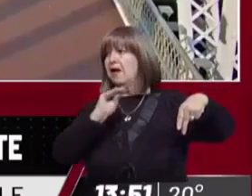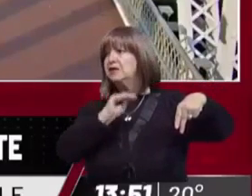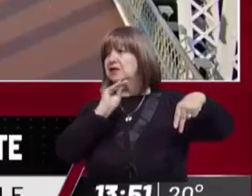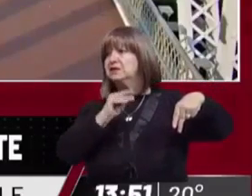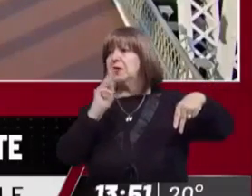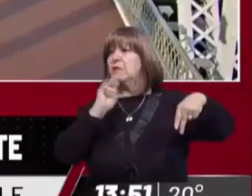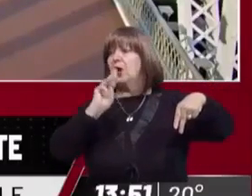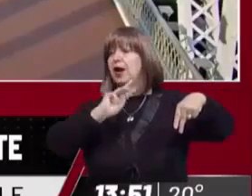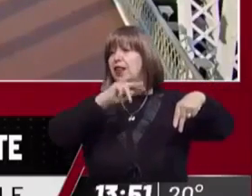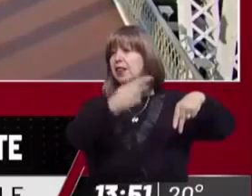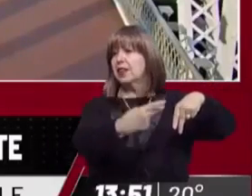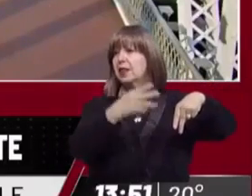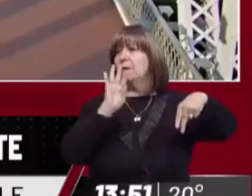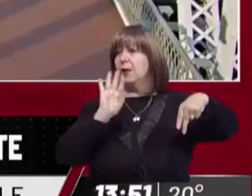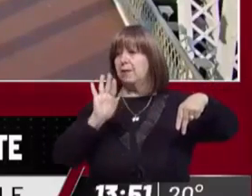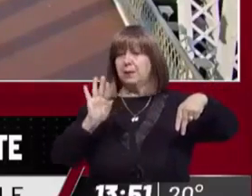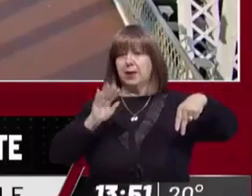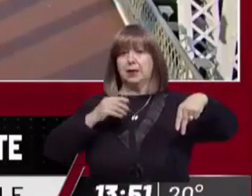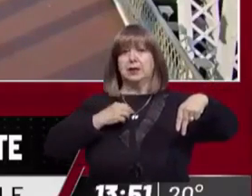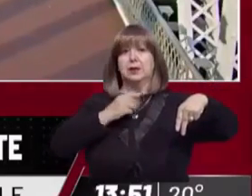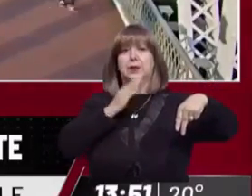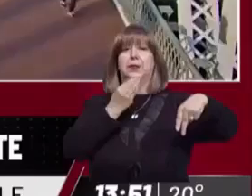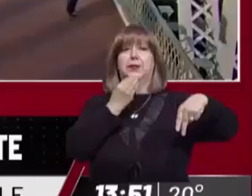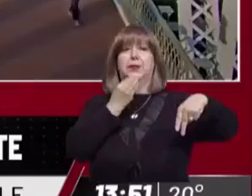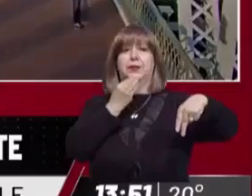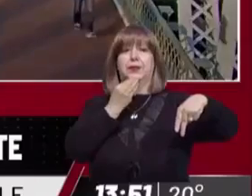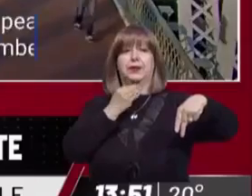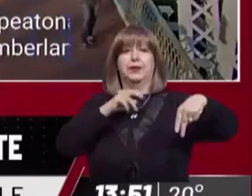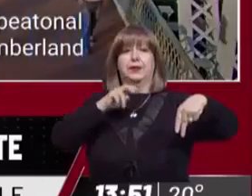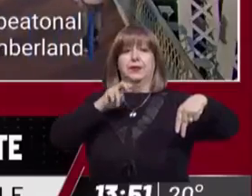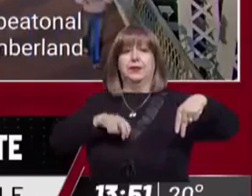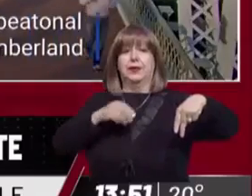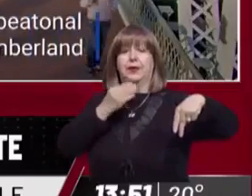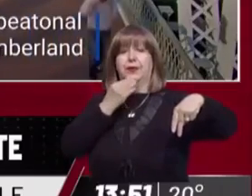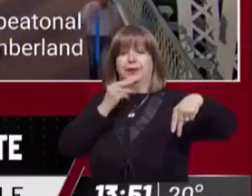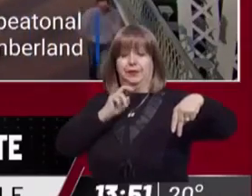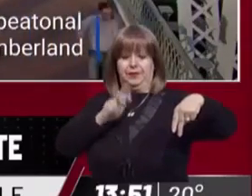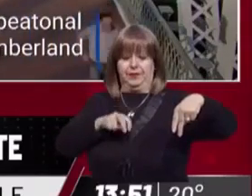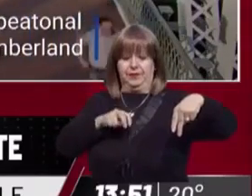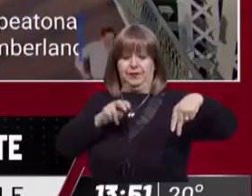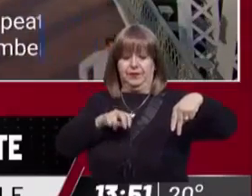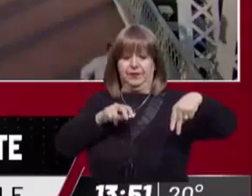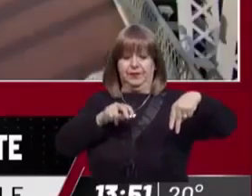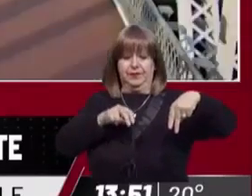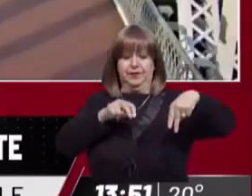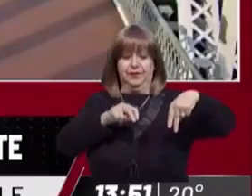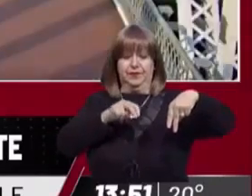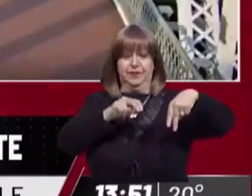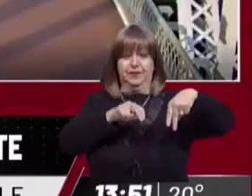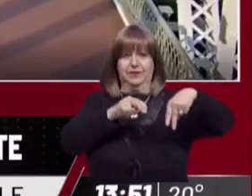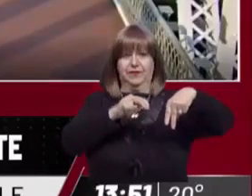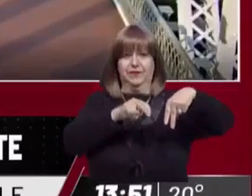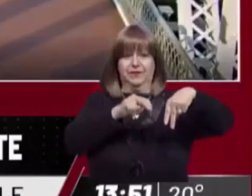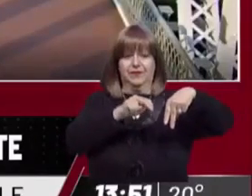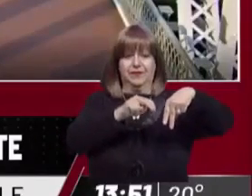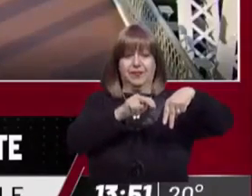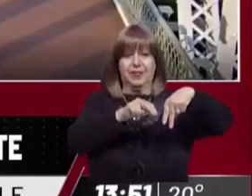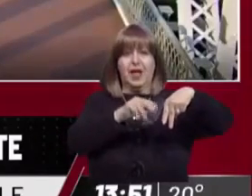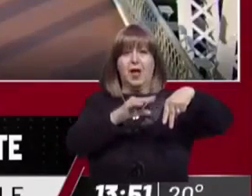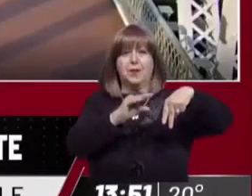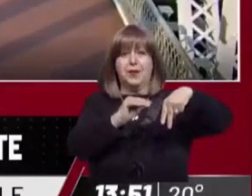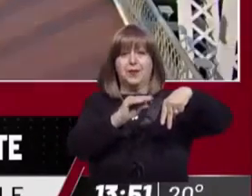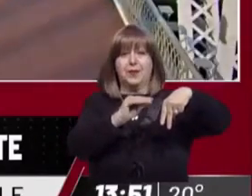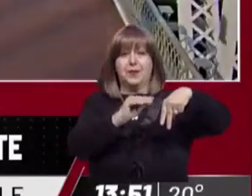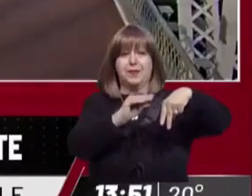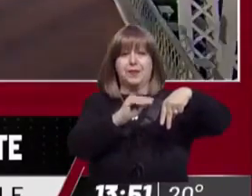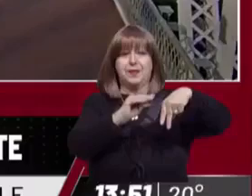caso de John bonjovi en este caso que estaba haciendo justo un video en este puente bueno él él se